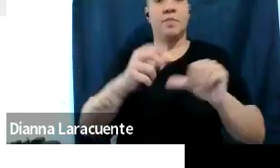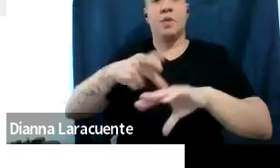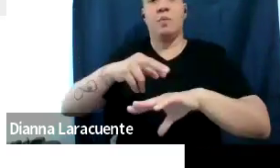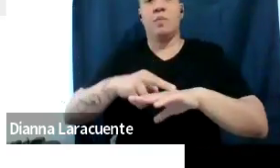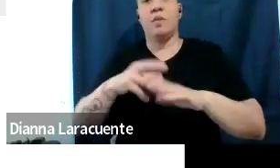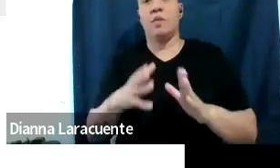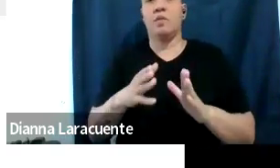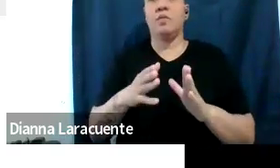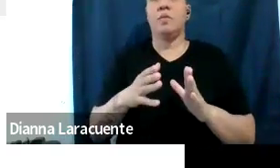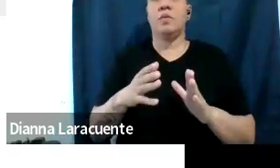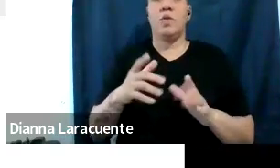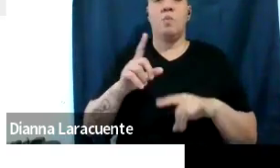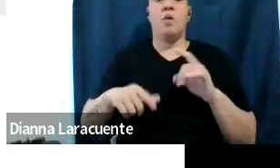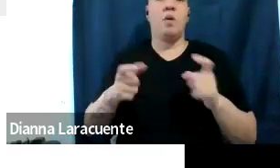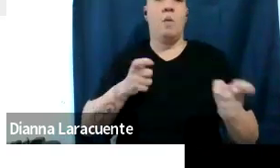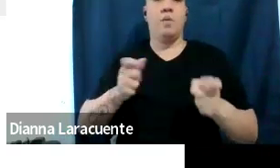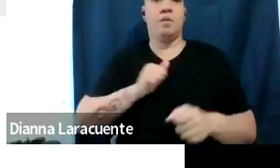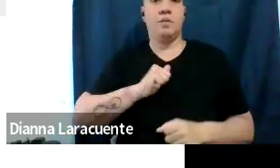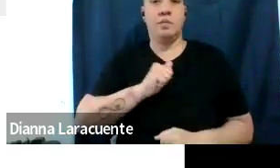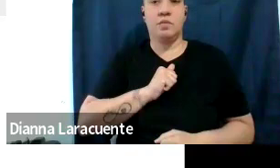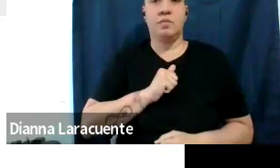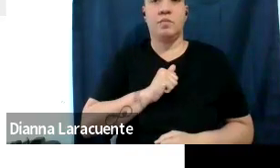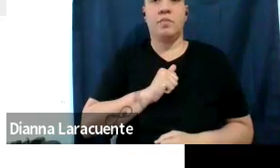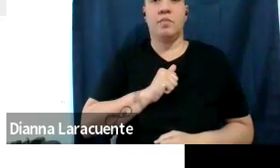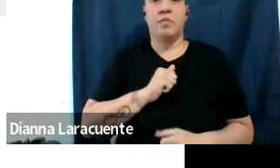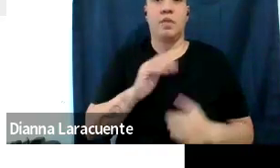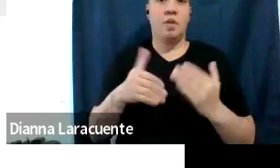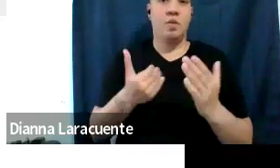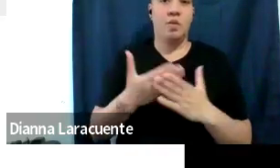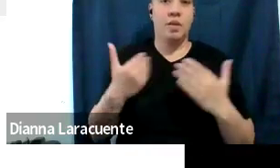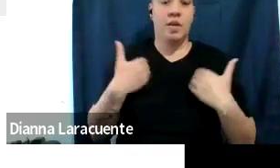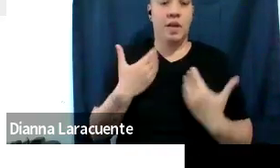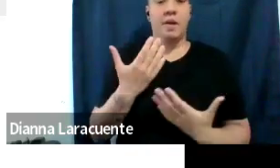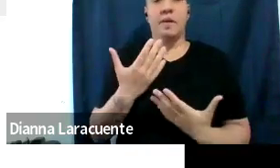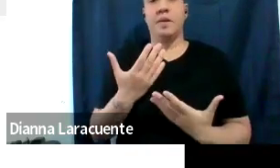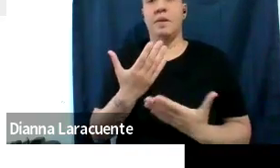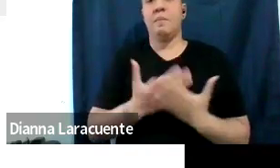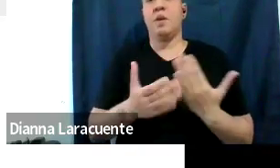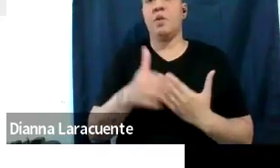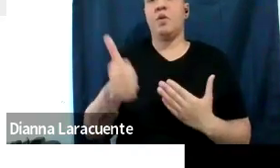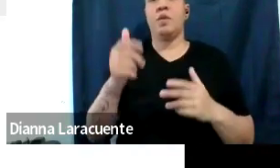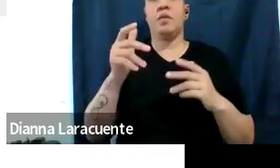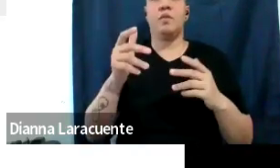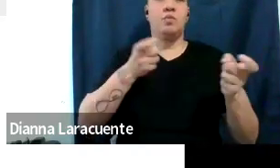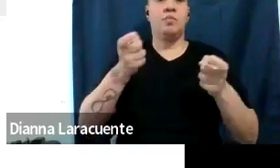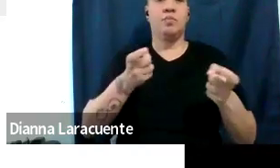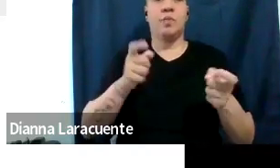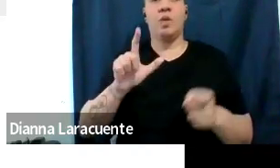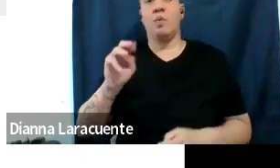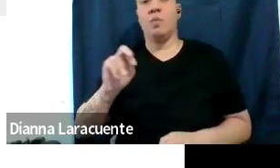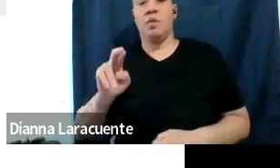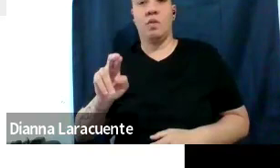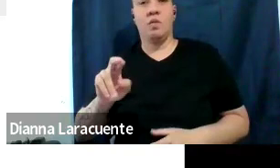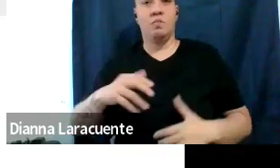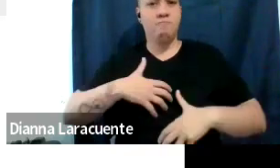no nos podíamos gobernar por nosotros mismos y todo tenía que estar en manos ajenas. Muñoz Rivera truena y escribe a